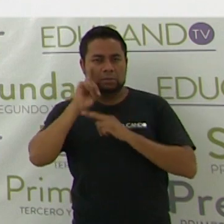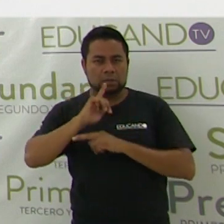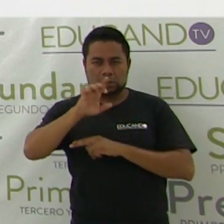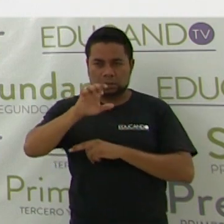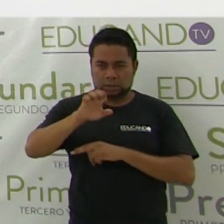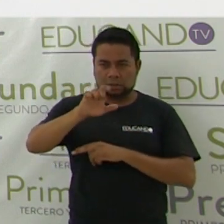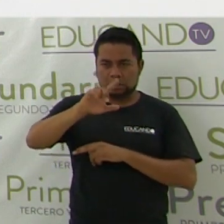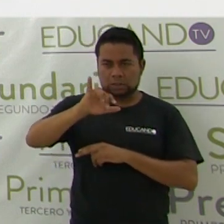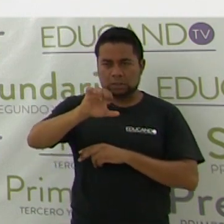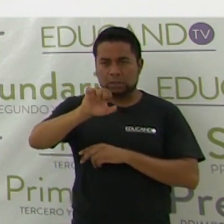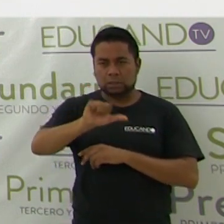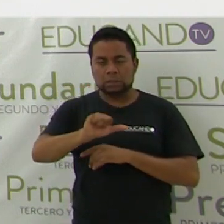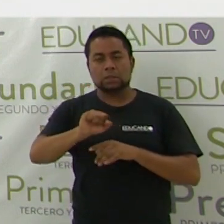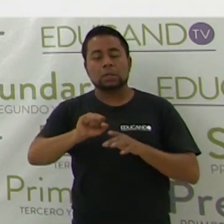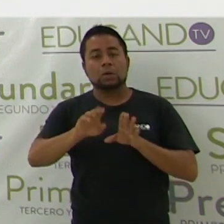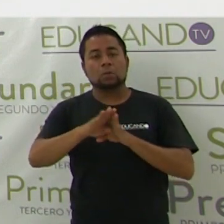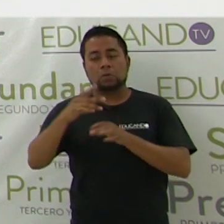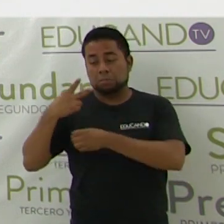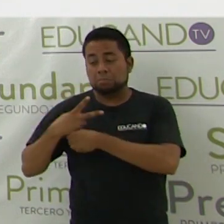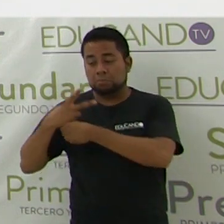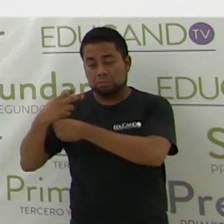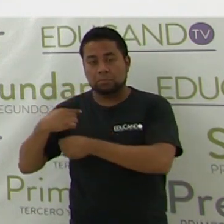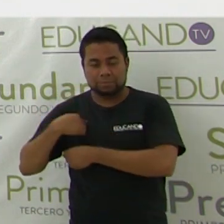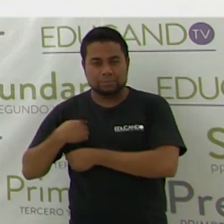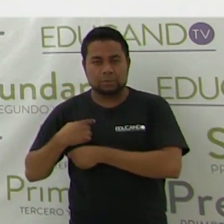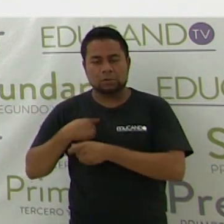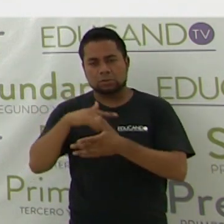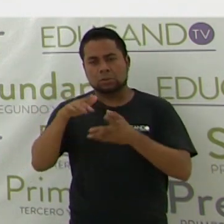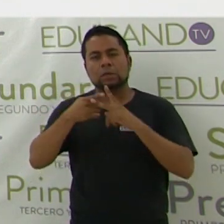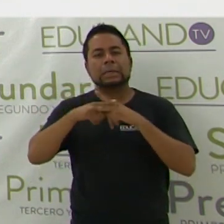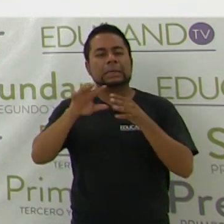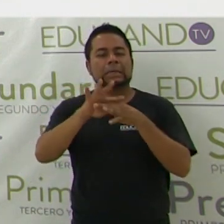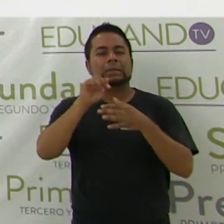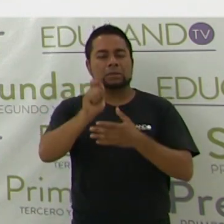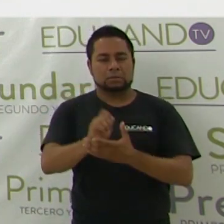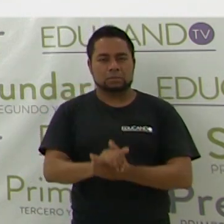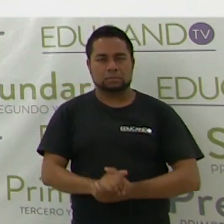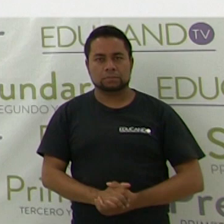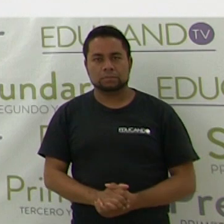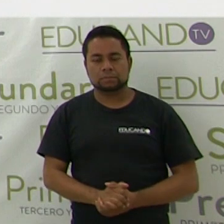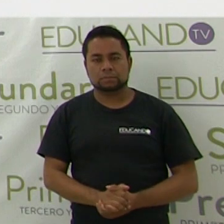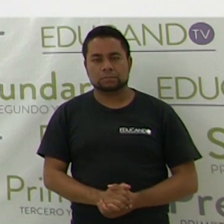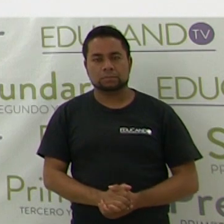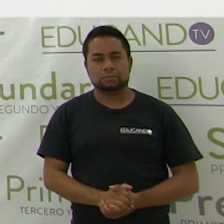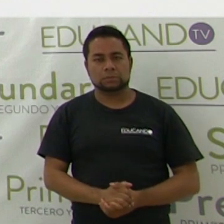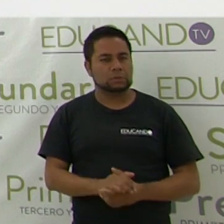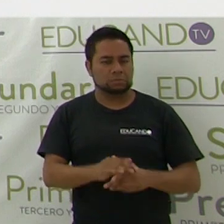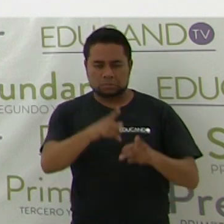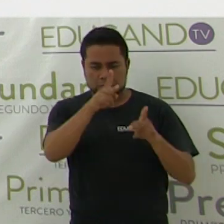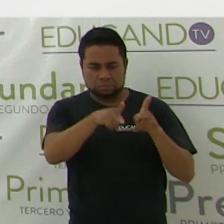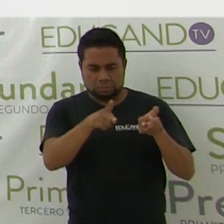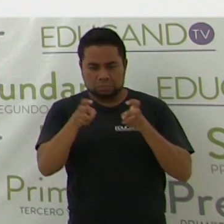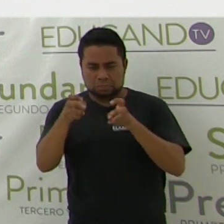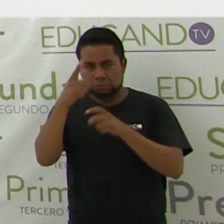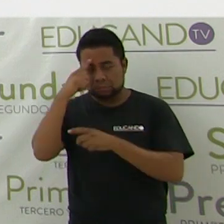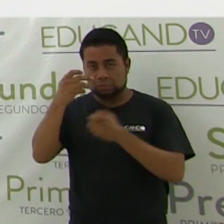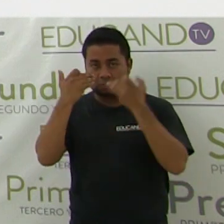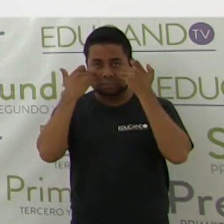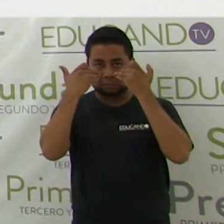Ramírez me hizo favor de invitarme. Y les voy a leer la introducción. Un pedazo para que ustedes se den